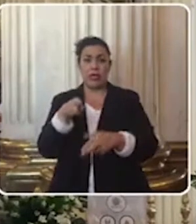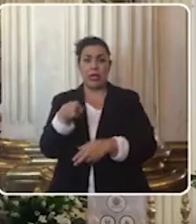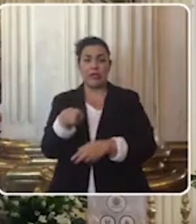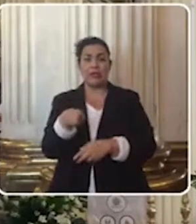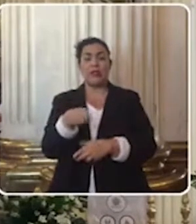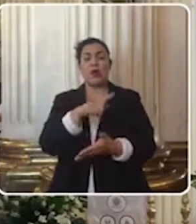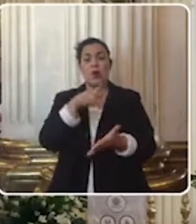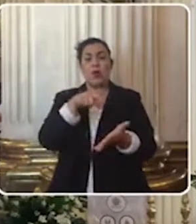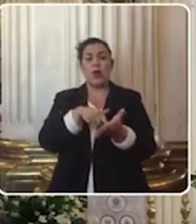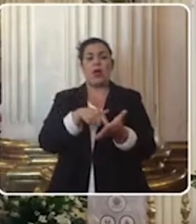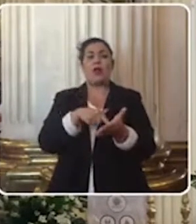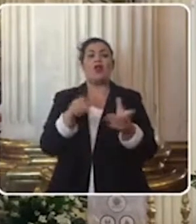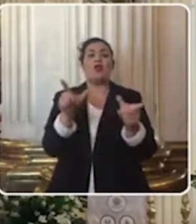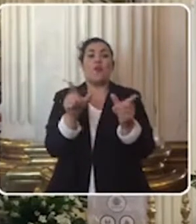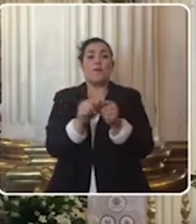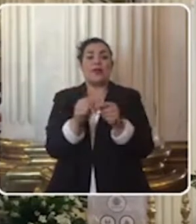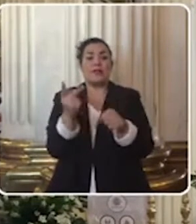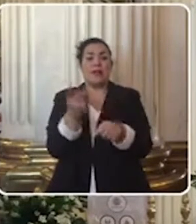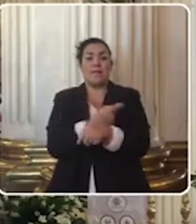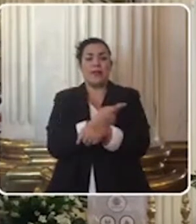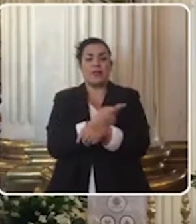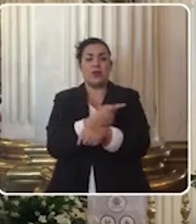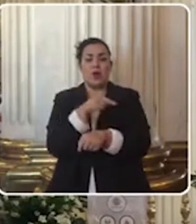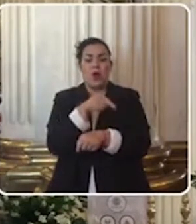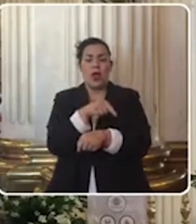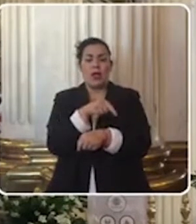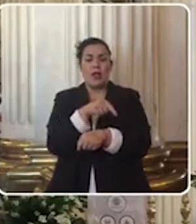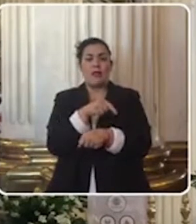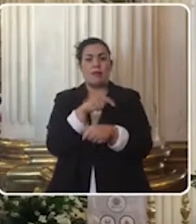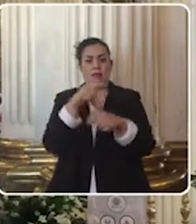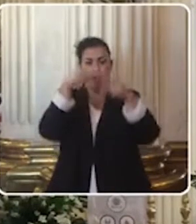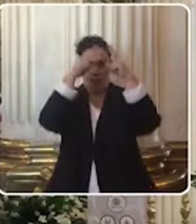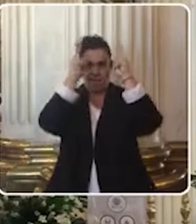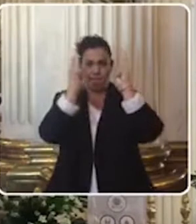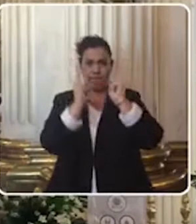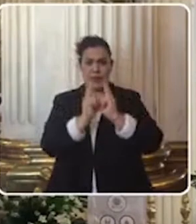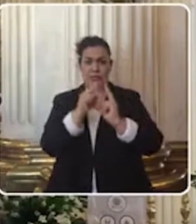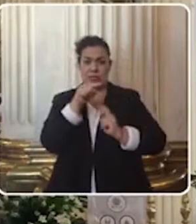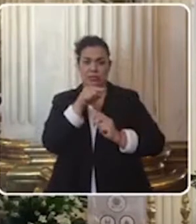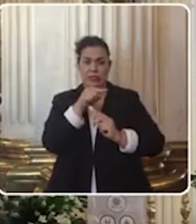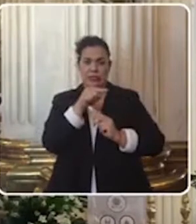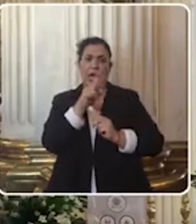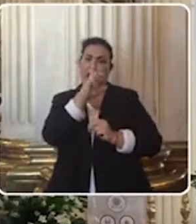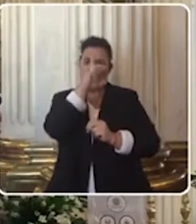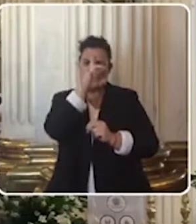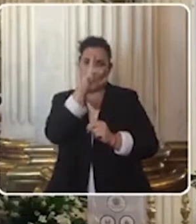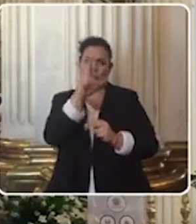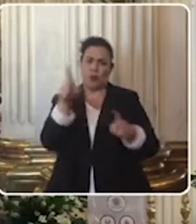nada más en el paso de donde vaya a la vírgen esa restricción